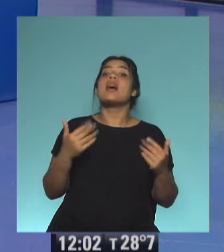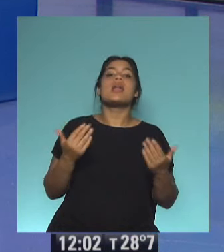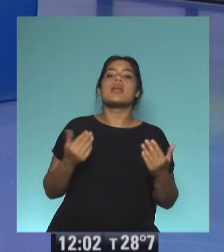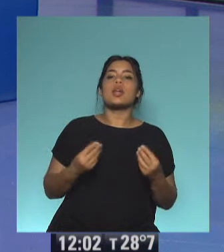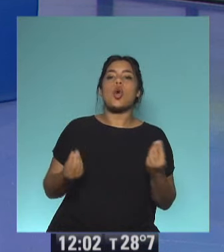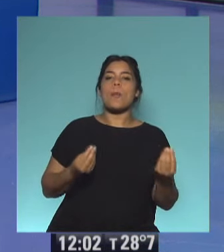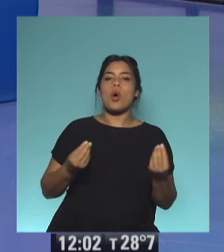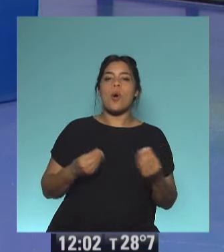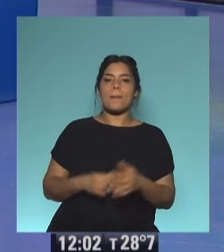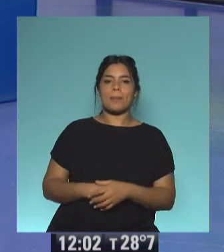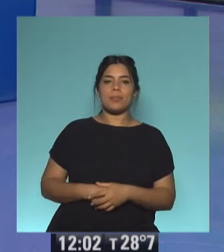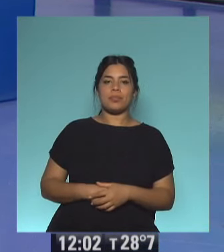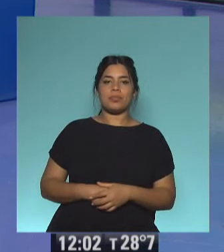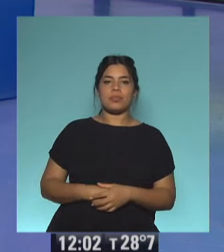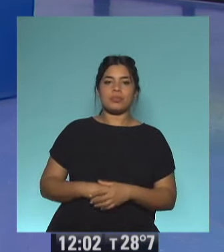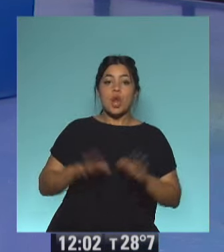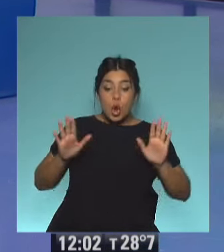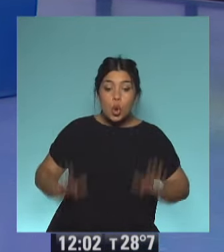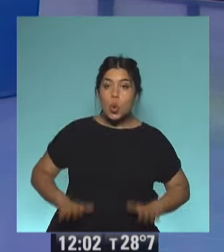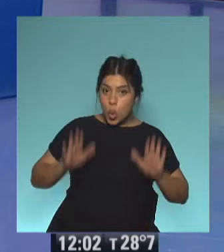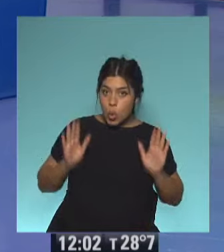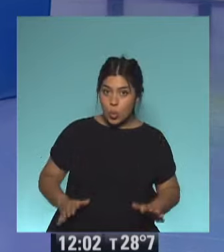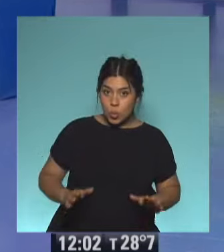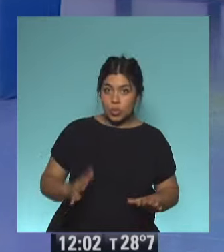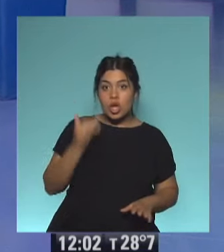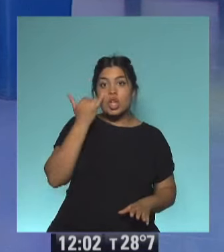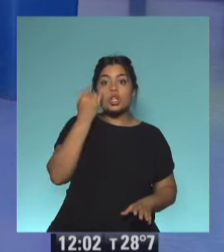Agu? Podemos hacer yunga que yunga. Ok.